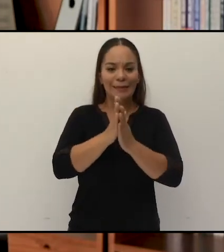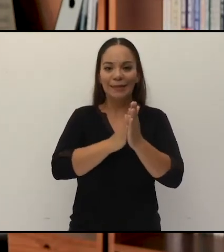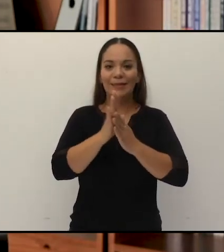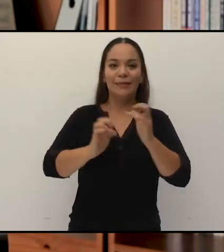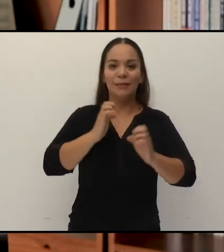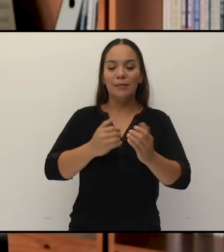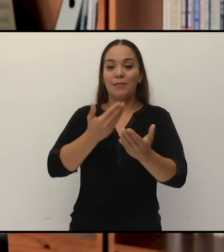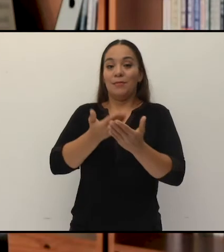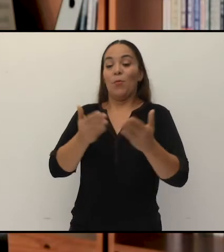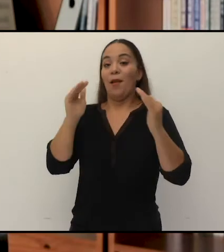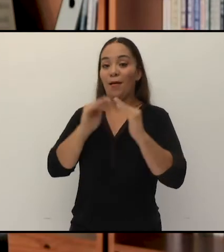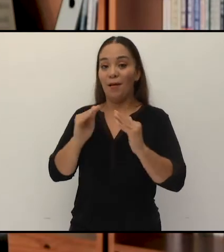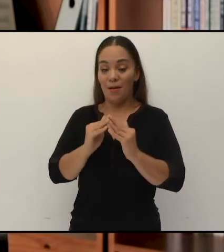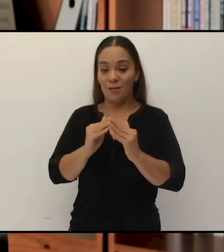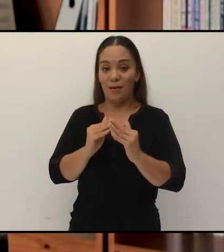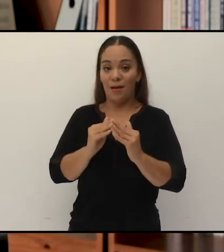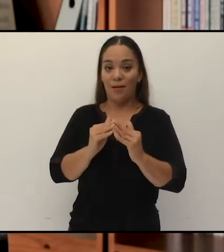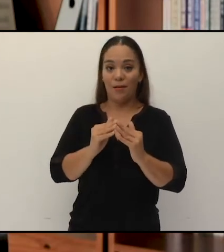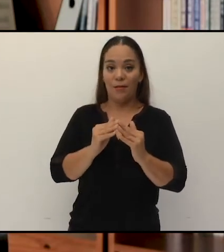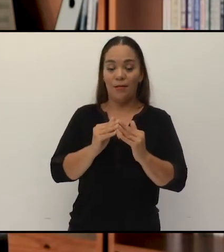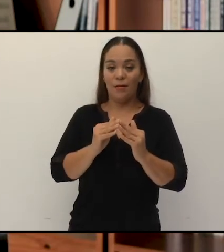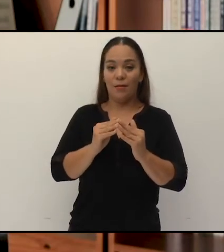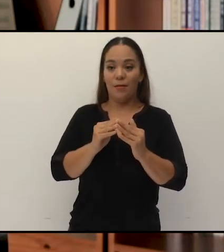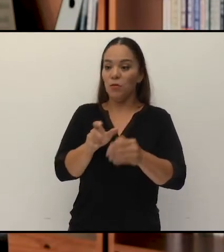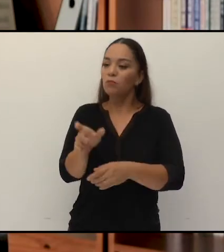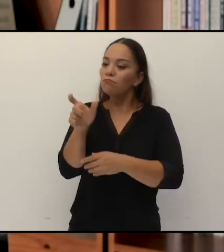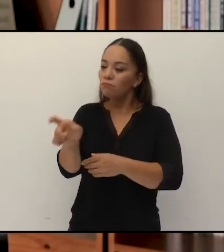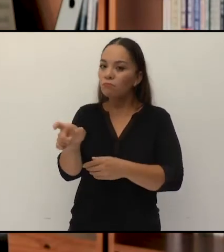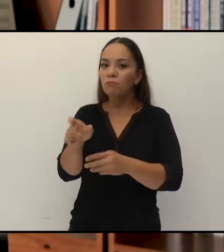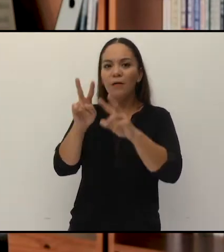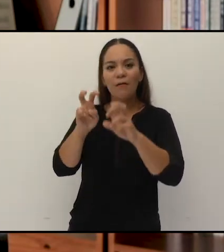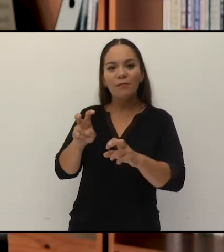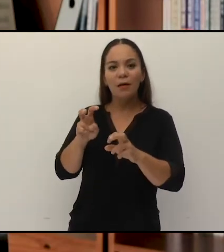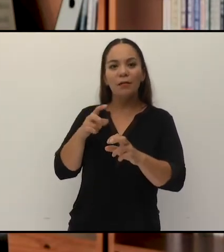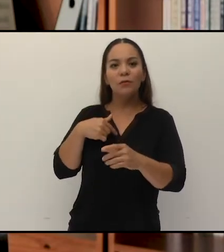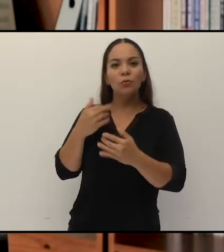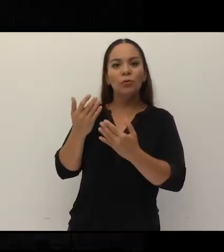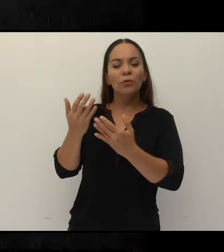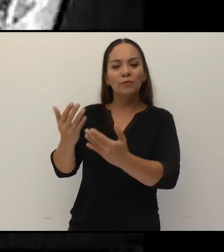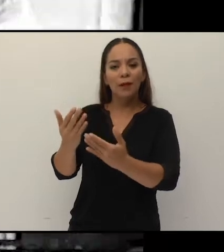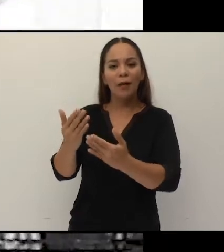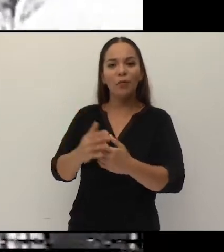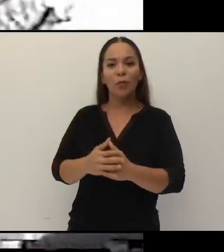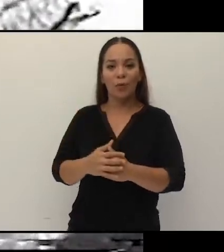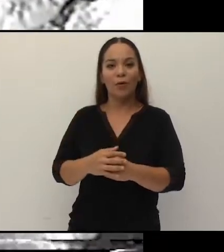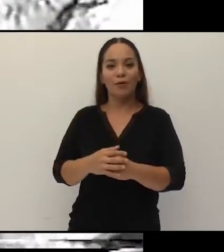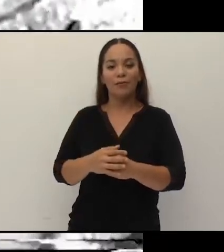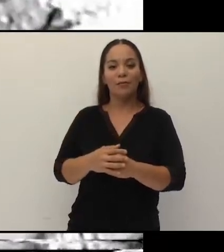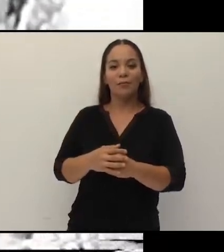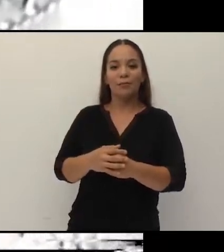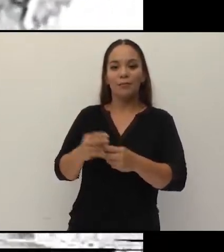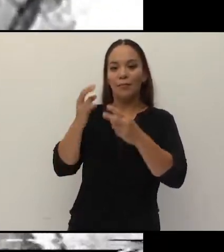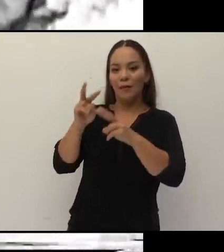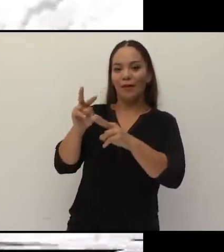entusiasmadísimo, llego a la casa y comienzo a revisarlo. Y estoy esperando un momento que voy a ver una cara negra,